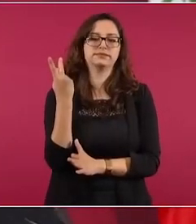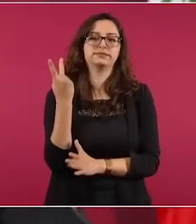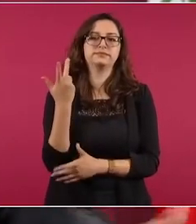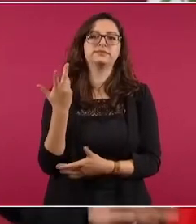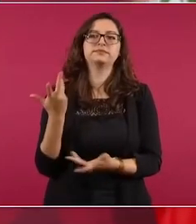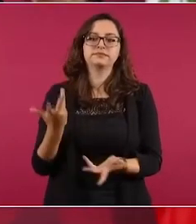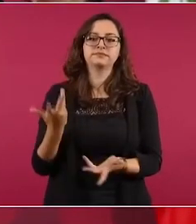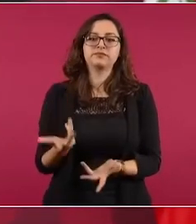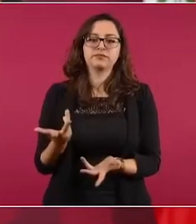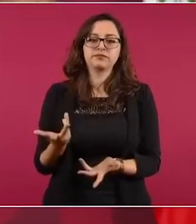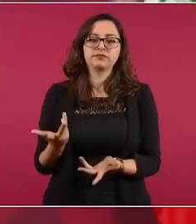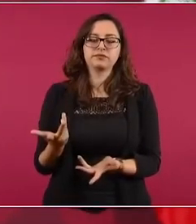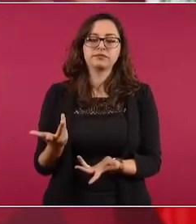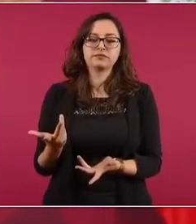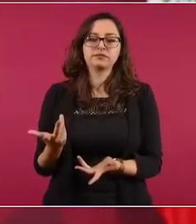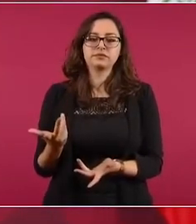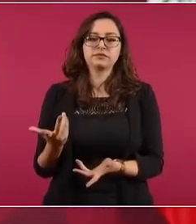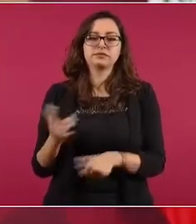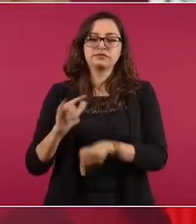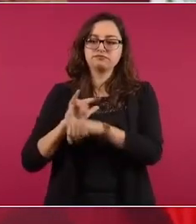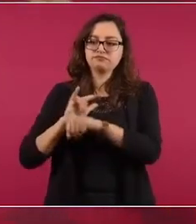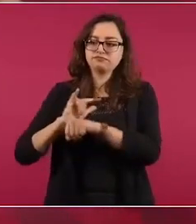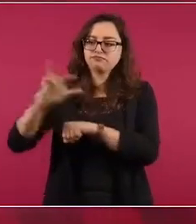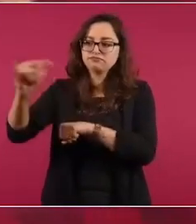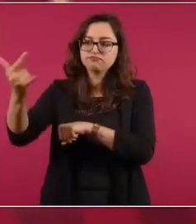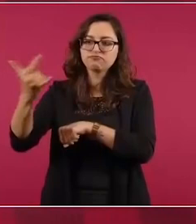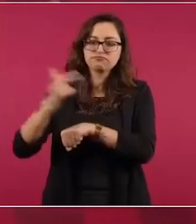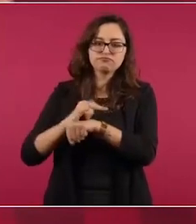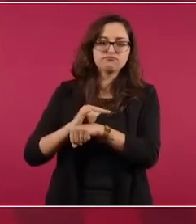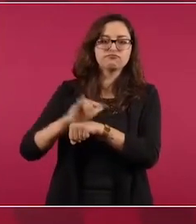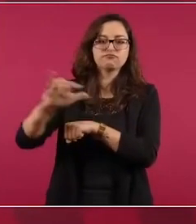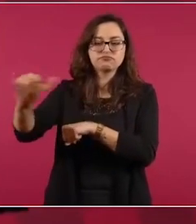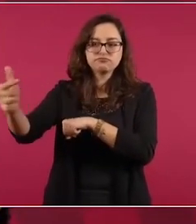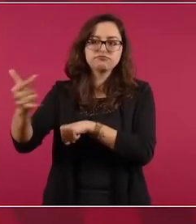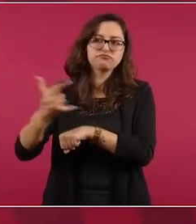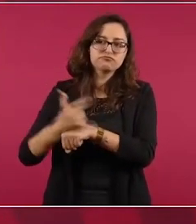que maneje la misma empresa